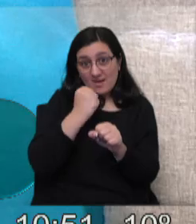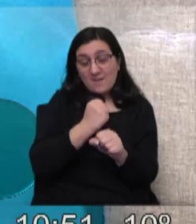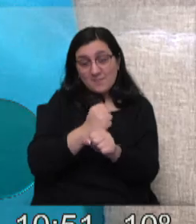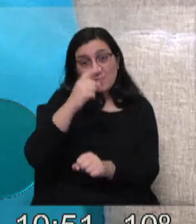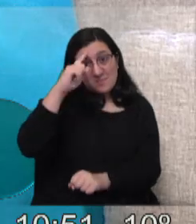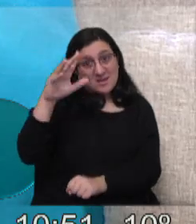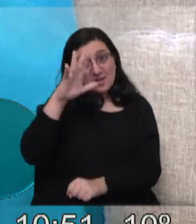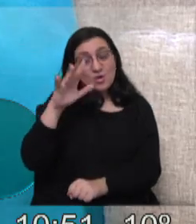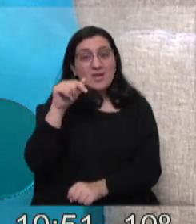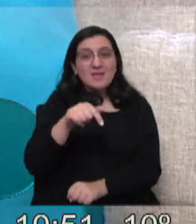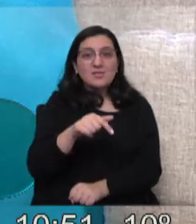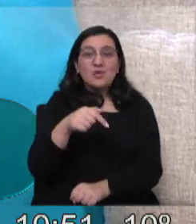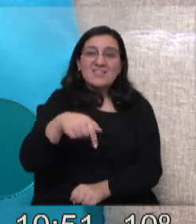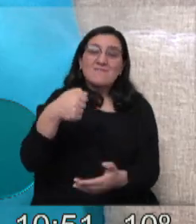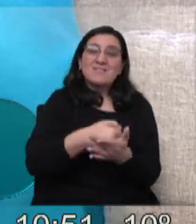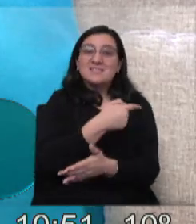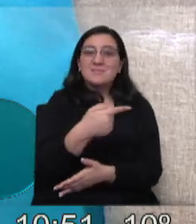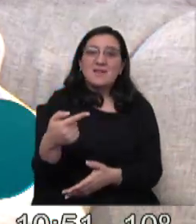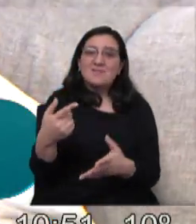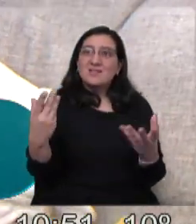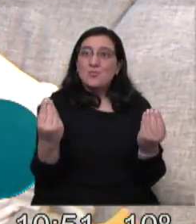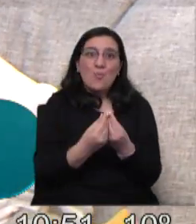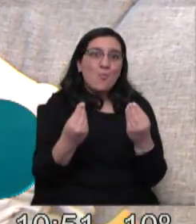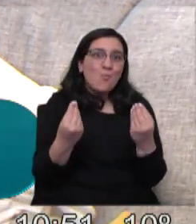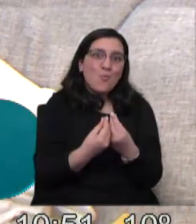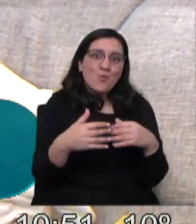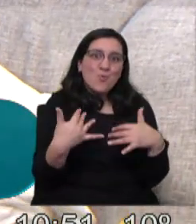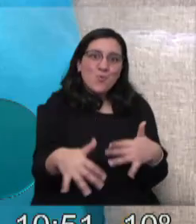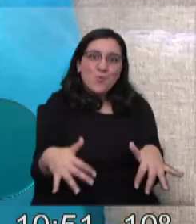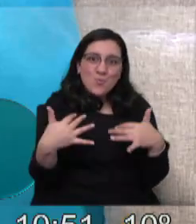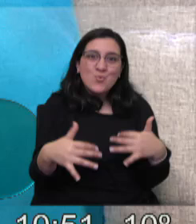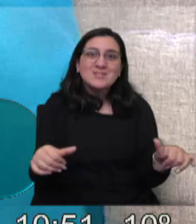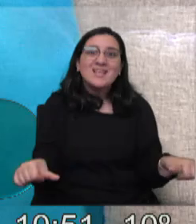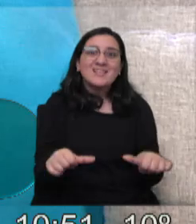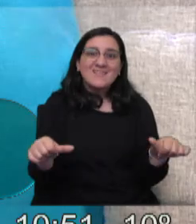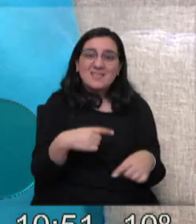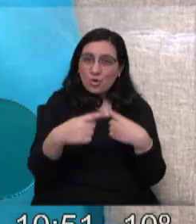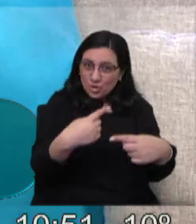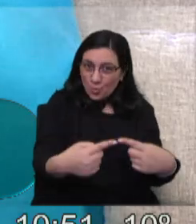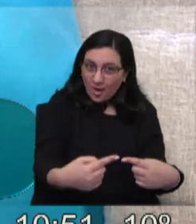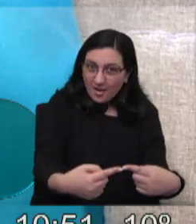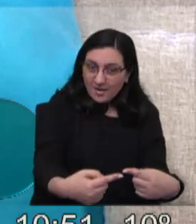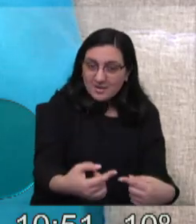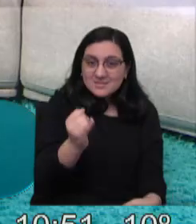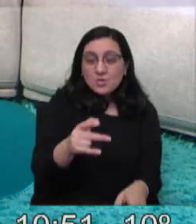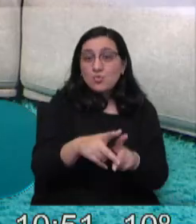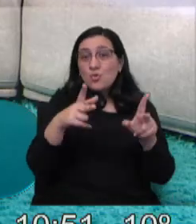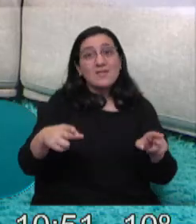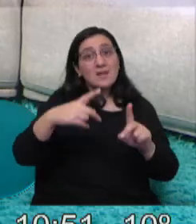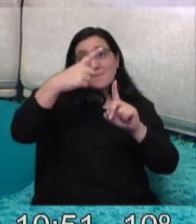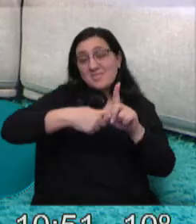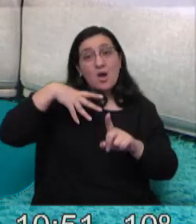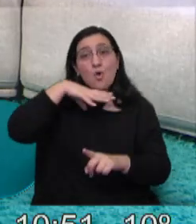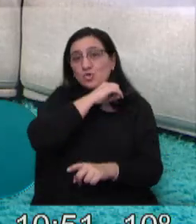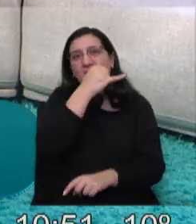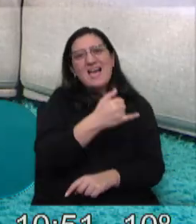coletazos. Este fin de semana va a estar como, ¿no? Intenso. ¿Pero siguen? Sí. ¿Siguen más actividades? Durante todo agosto van a haber